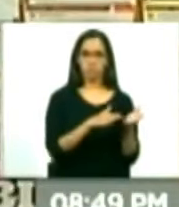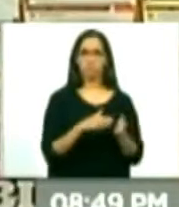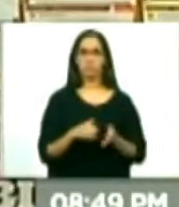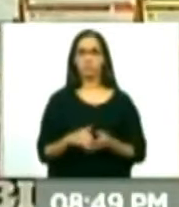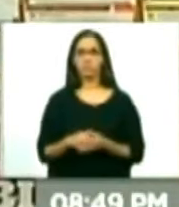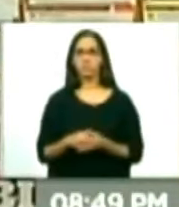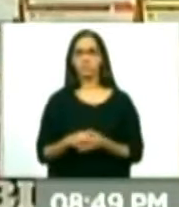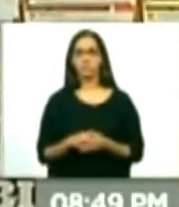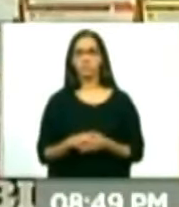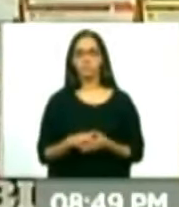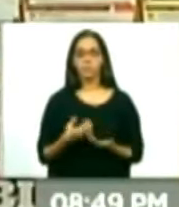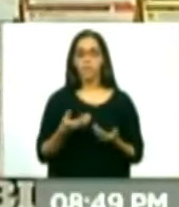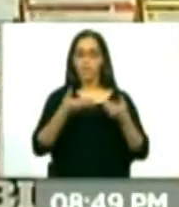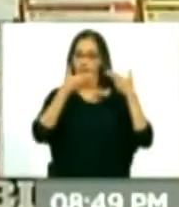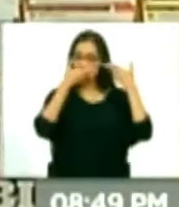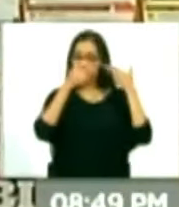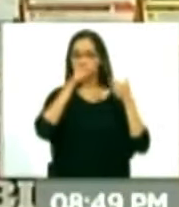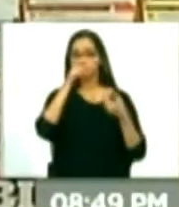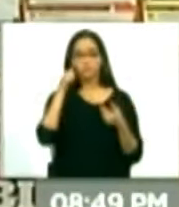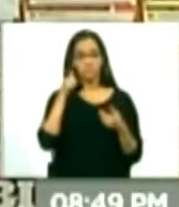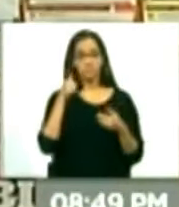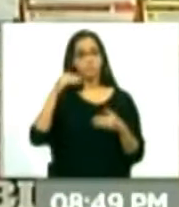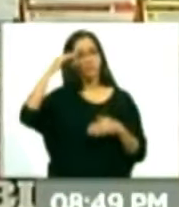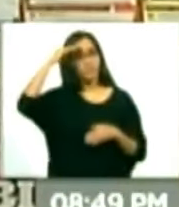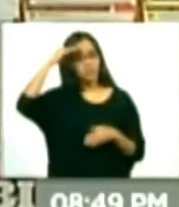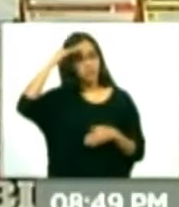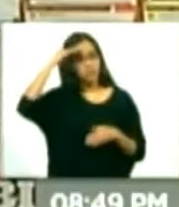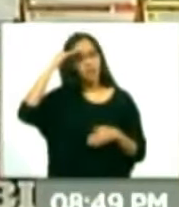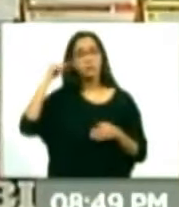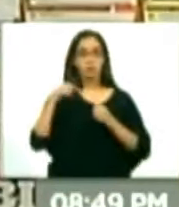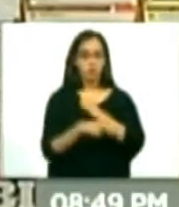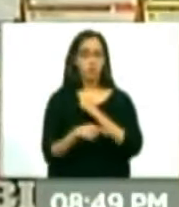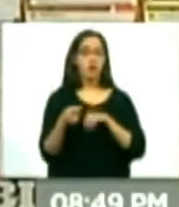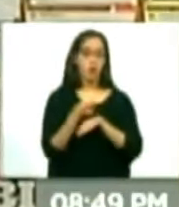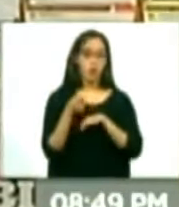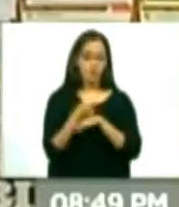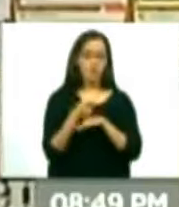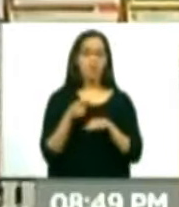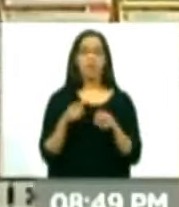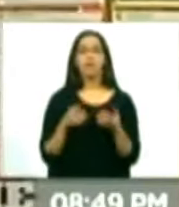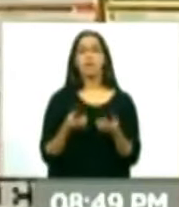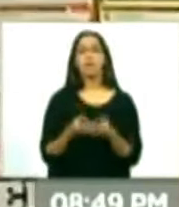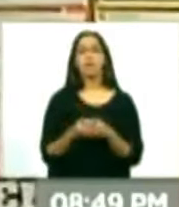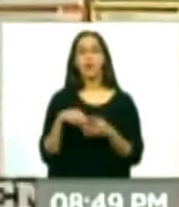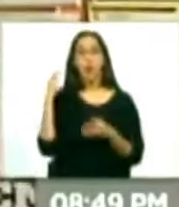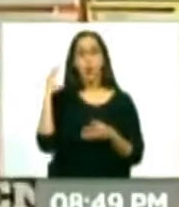del narcoparamilitarismo, que son en el fondo los que gobiernan en Colombia.